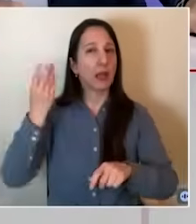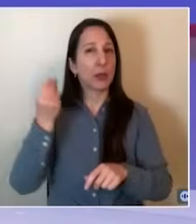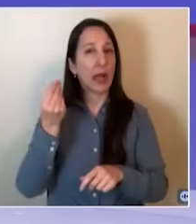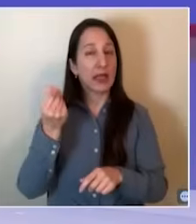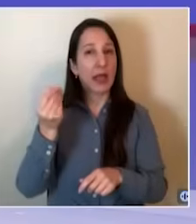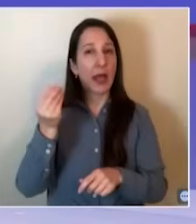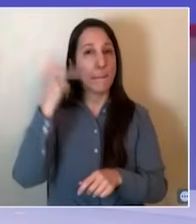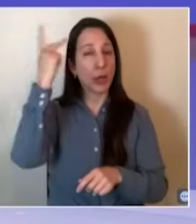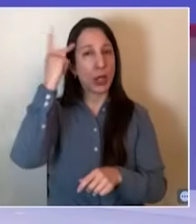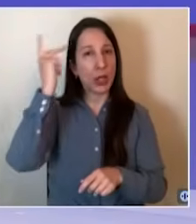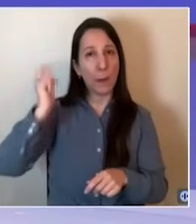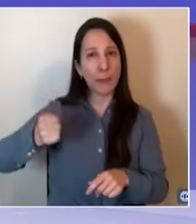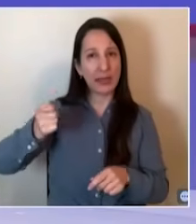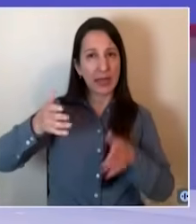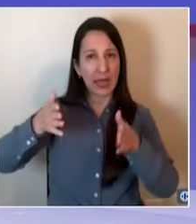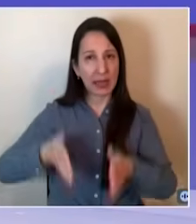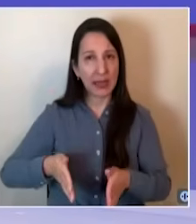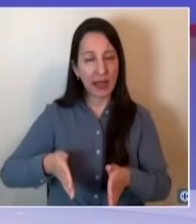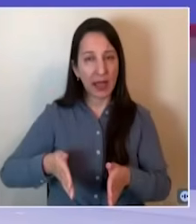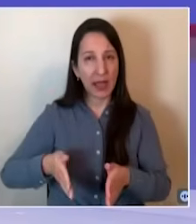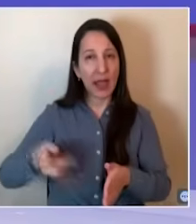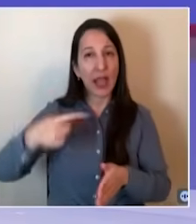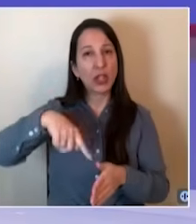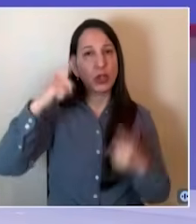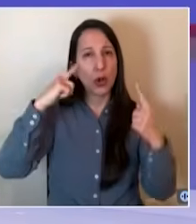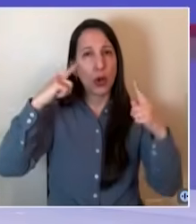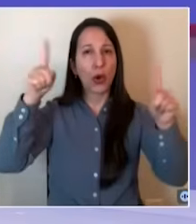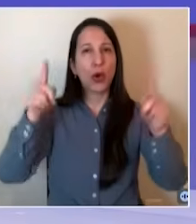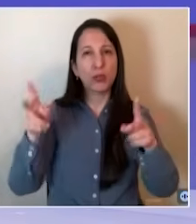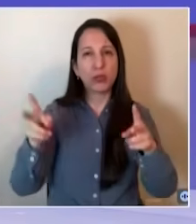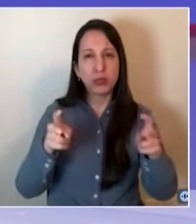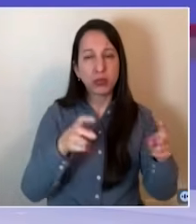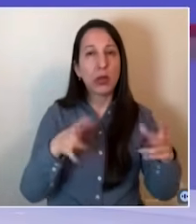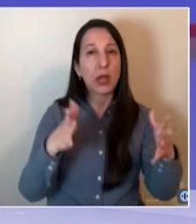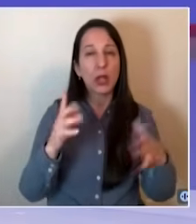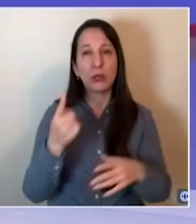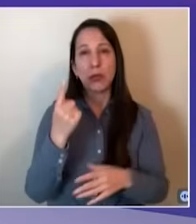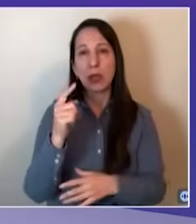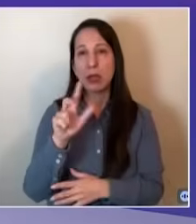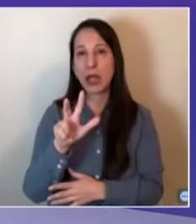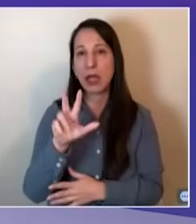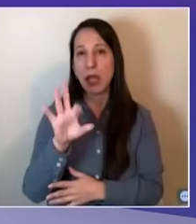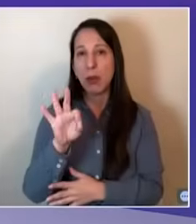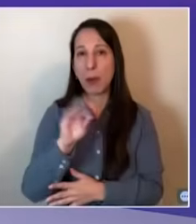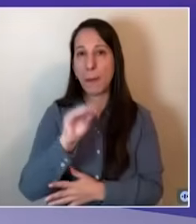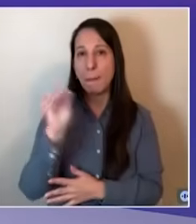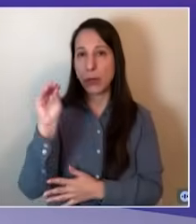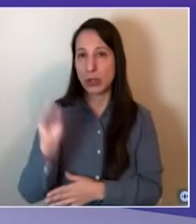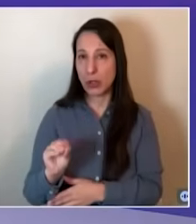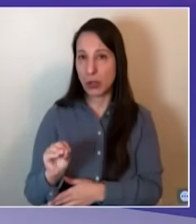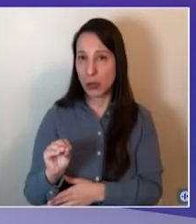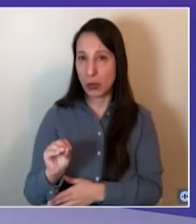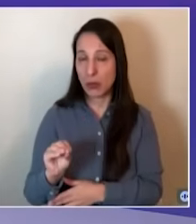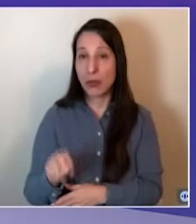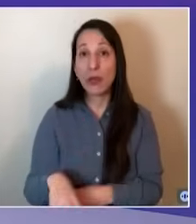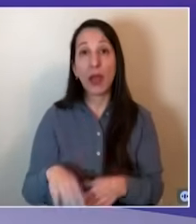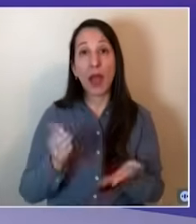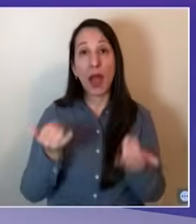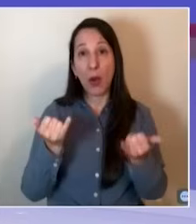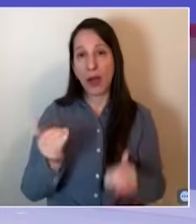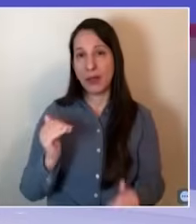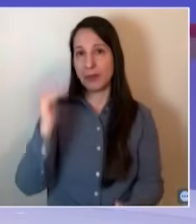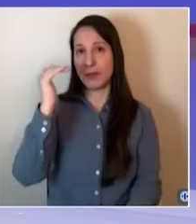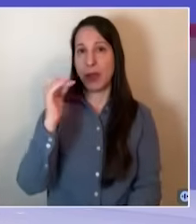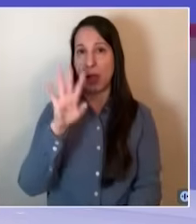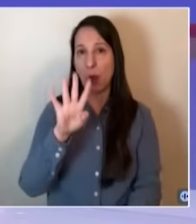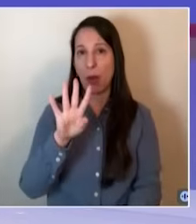presidente, lo que estaban logrando capturar era solo el 39%. ahora fue un 43.